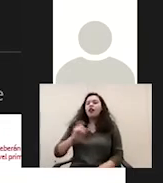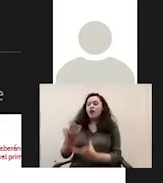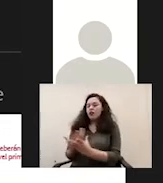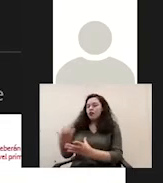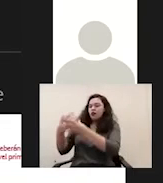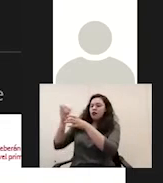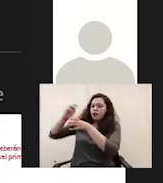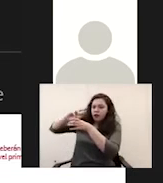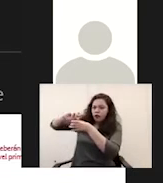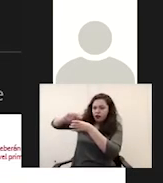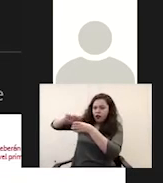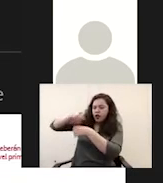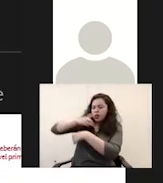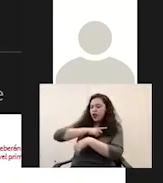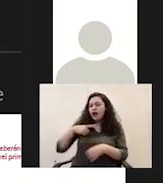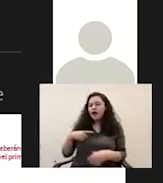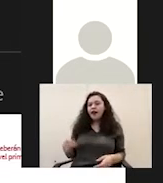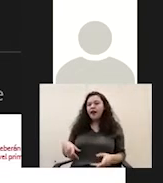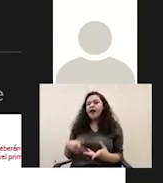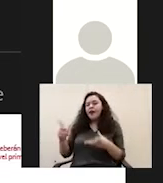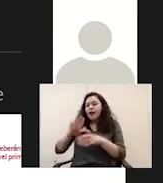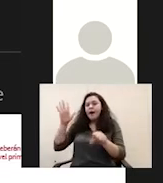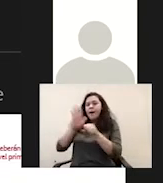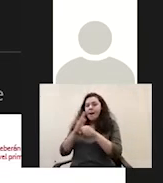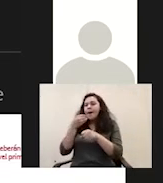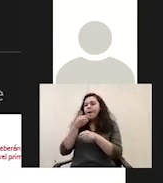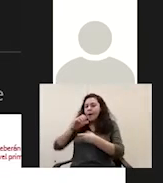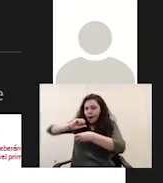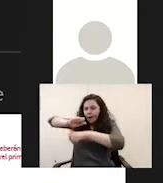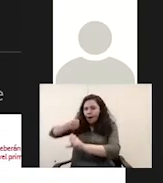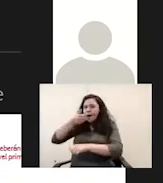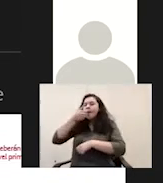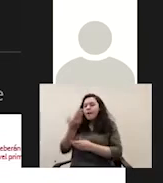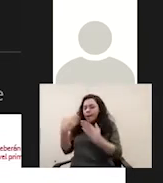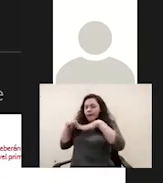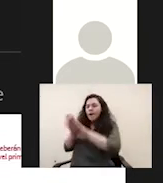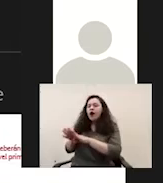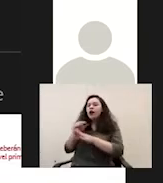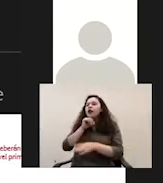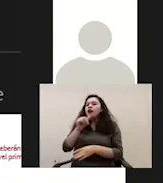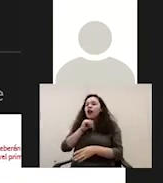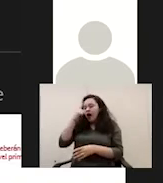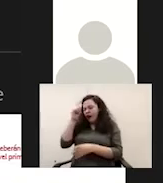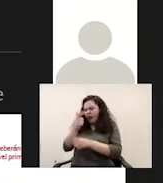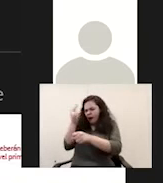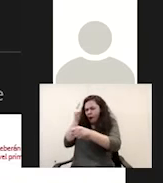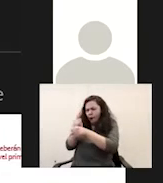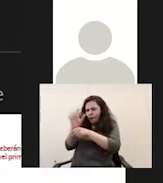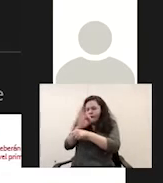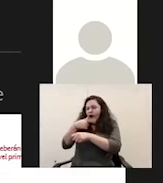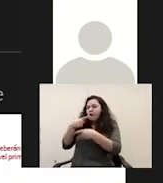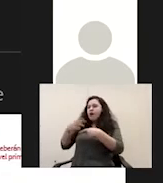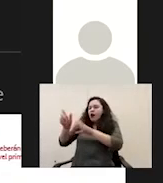a una sellada, bien cerrada, que no tenga ningún signo de que se ha